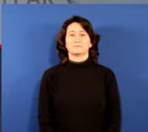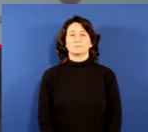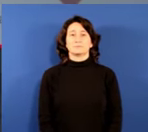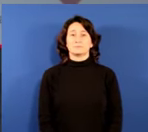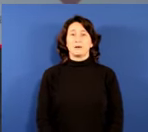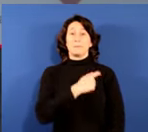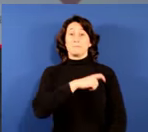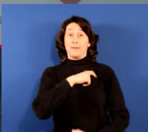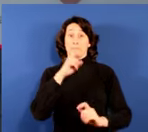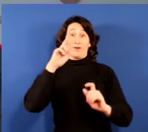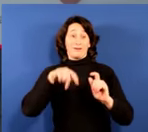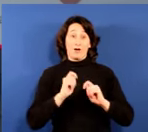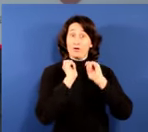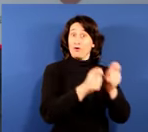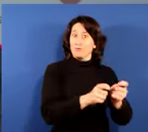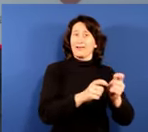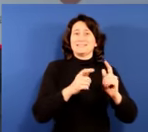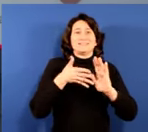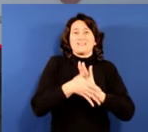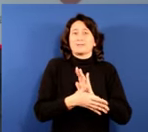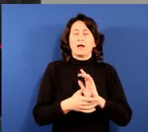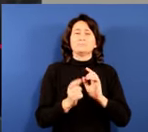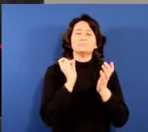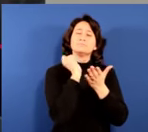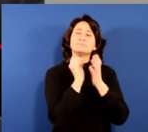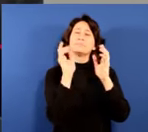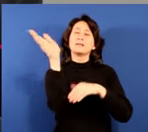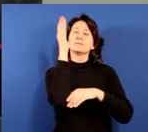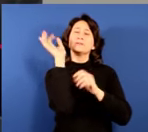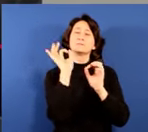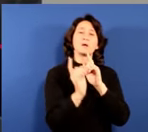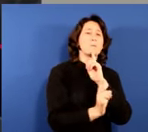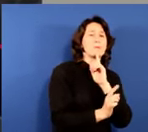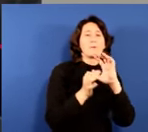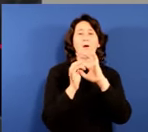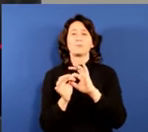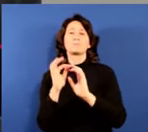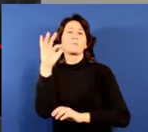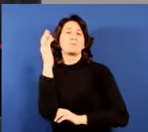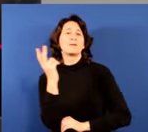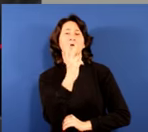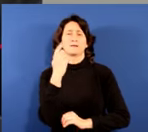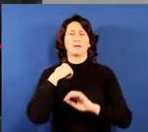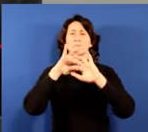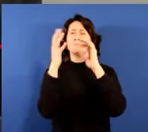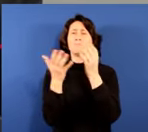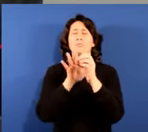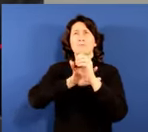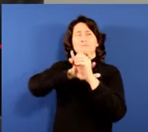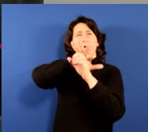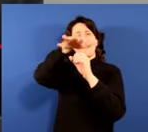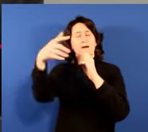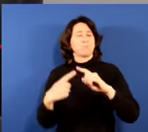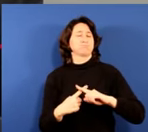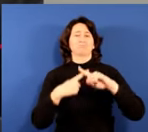DOM, Fernando Querejeta, que acompañaron a los arquitectos Javier Pérez y Nicolás Espinosa, autores del proyecto. El